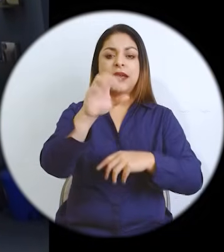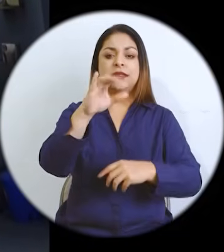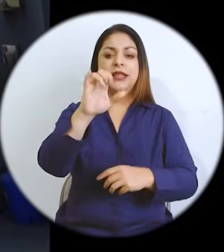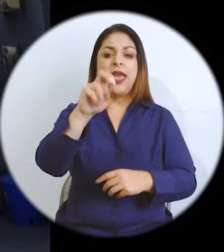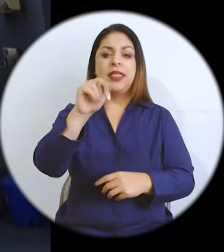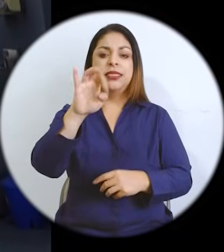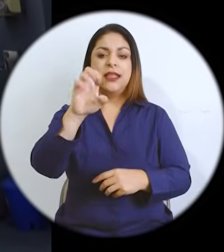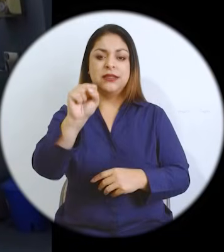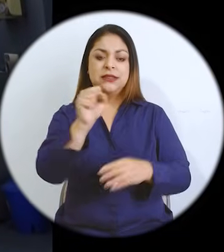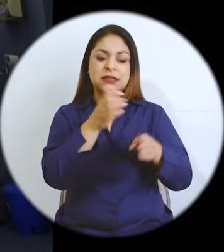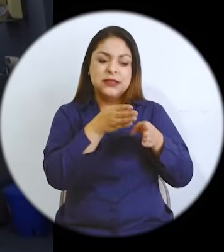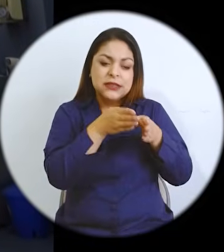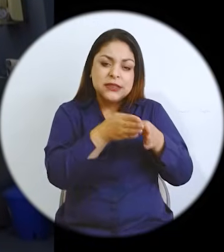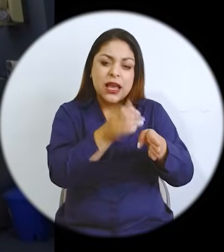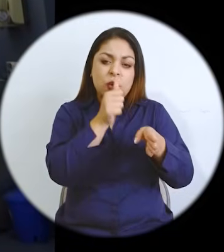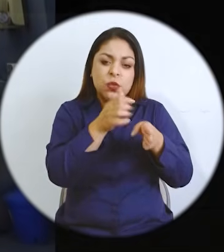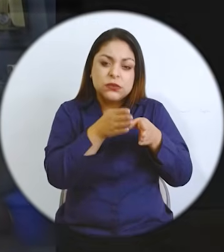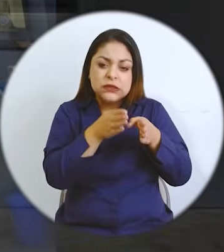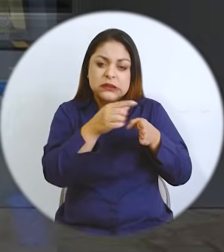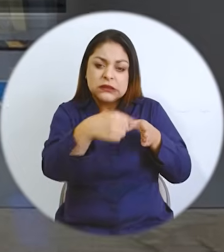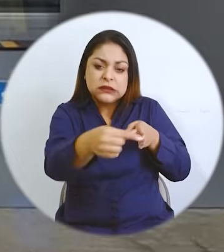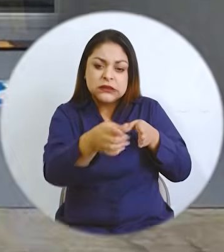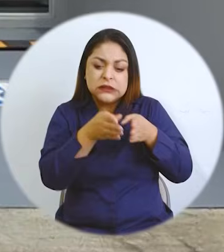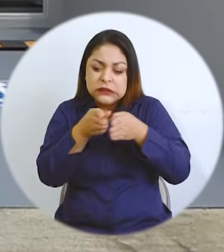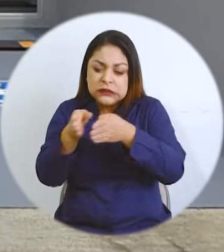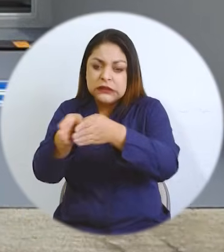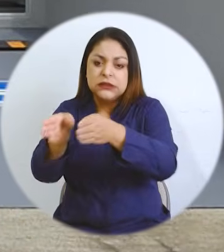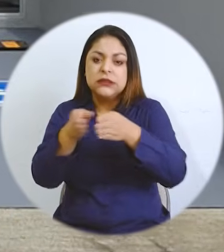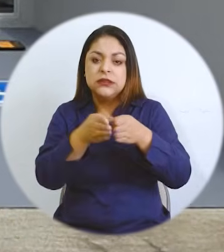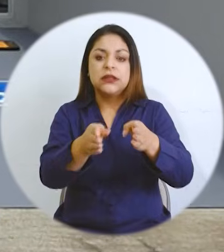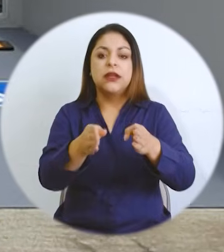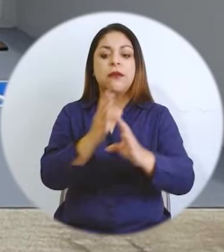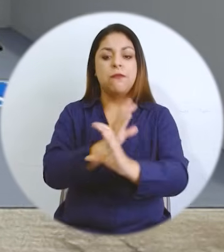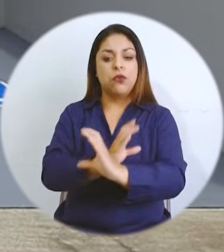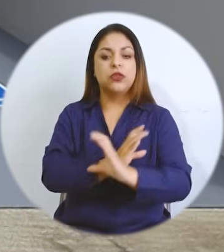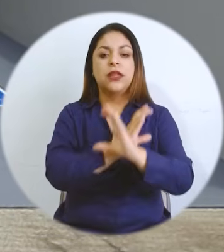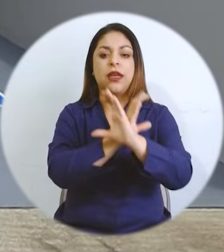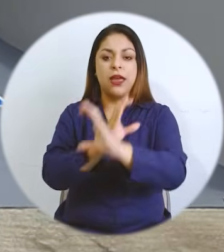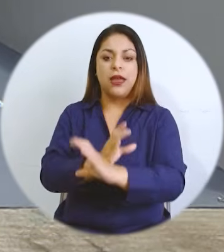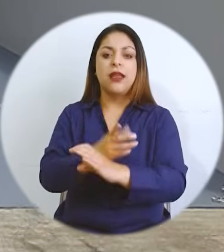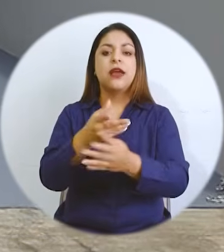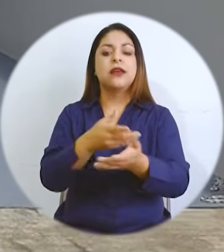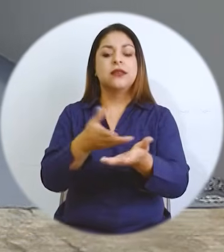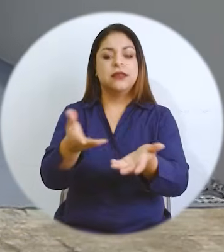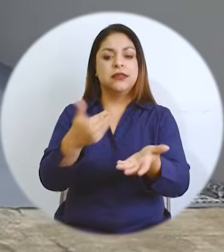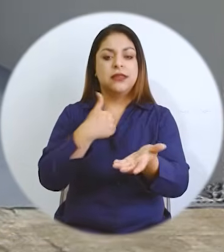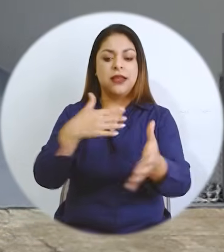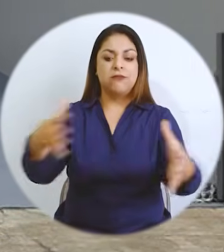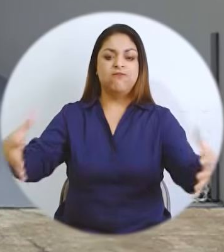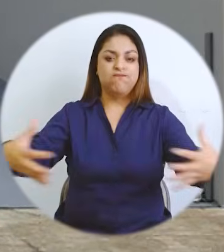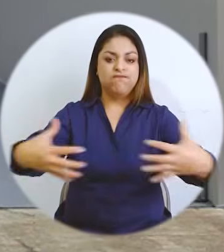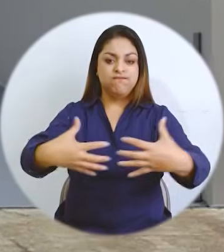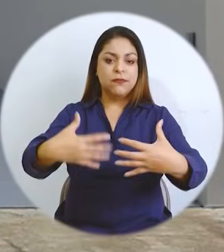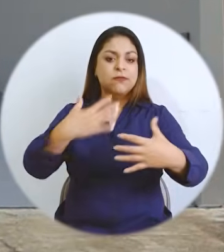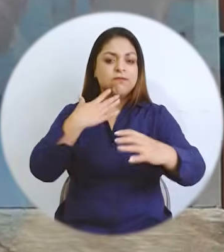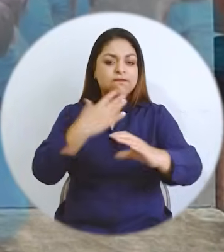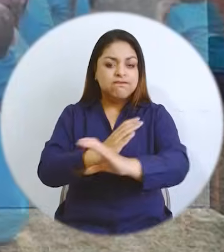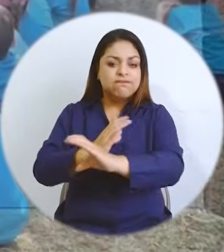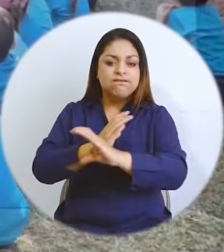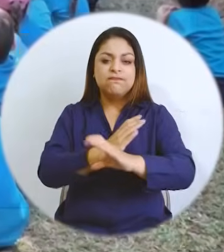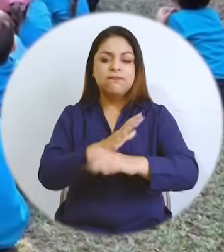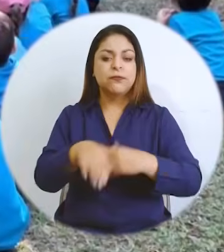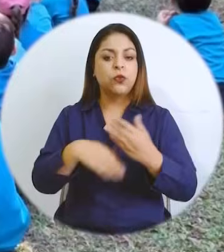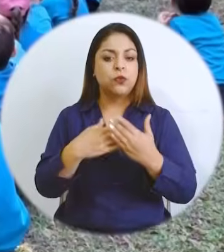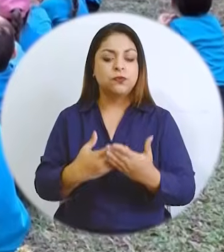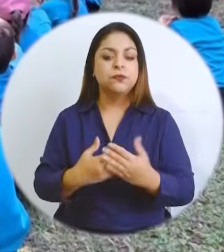de terreno donde se encuentran ellas, reforestarlas y protegerla, ¿verdad? Lo más que se